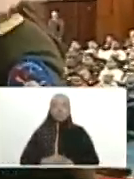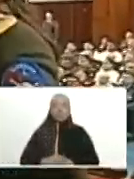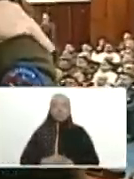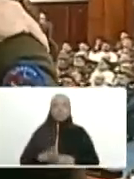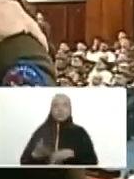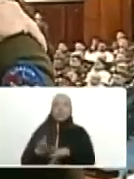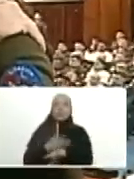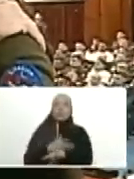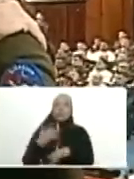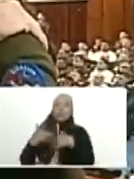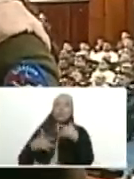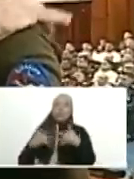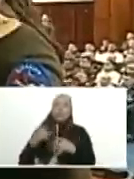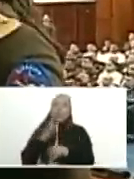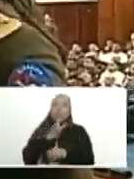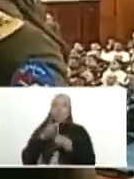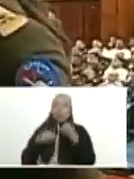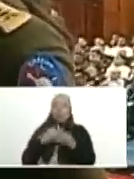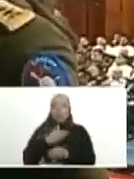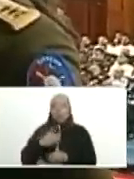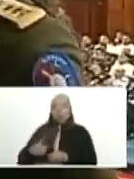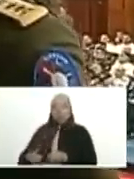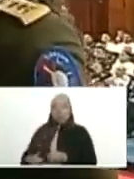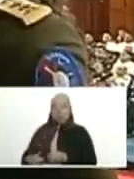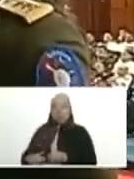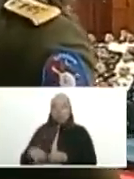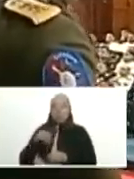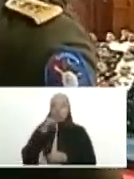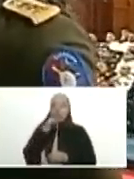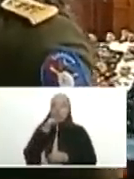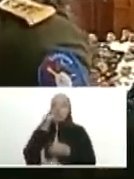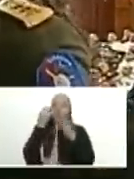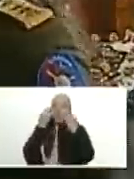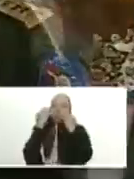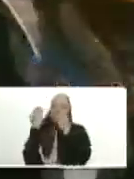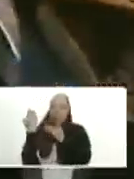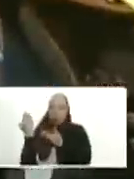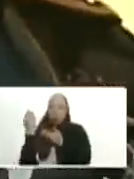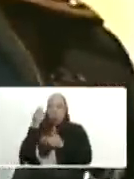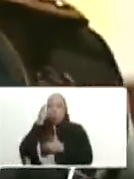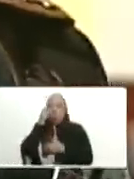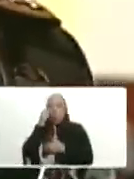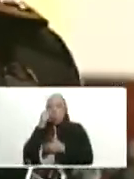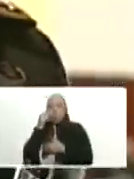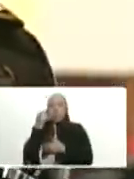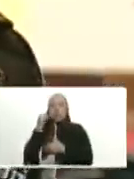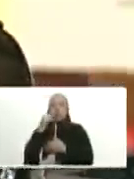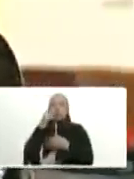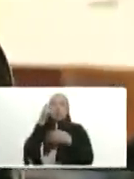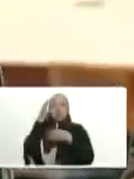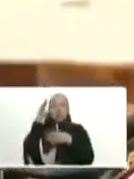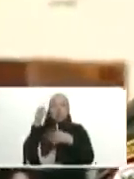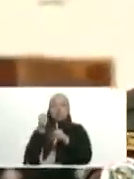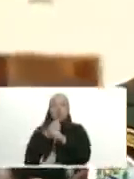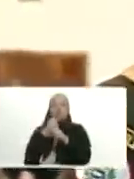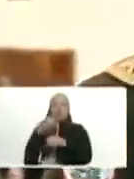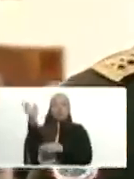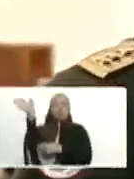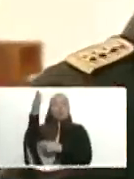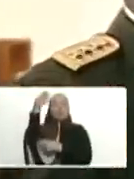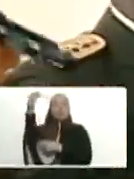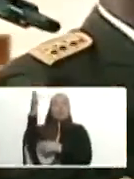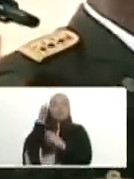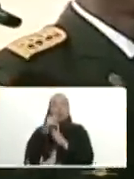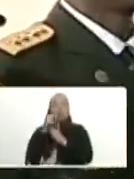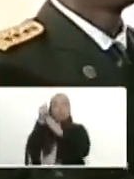Ante este hecho, el vicepresidente sectorial general en jefe, Vladimir Padrino López, instó a los cuerpos castrenses a levantar la bandera de los héroes